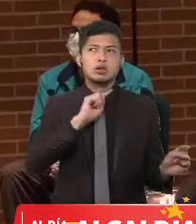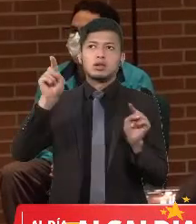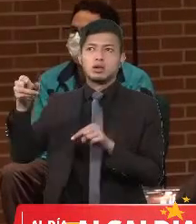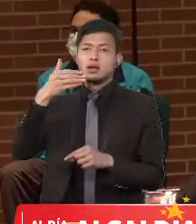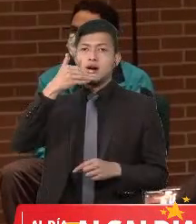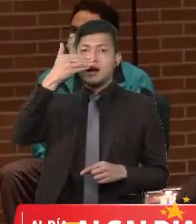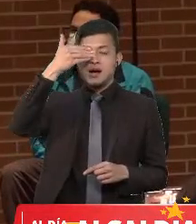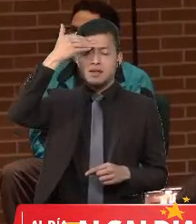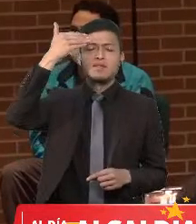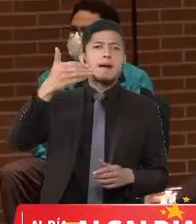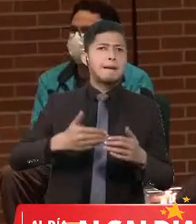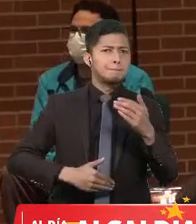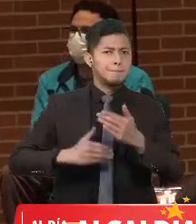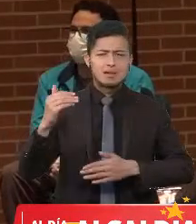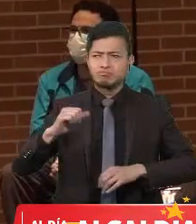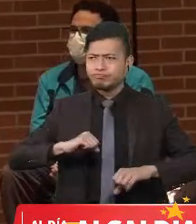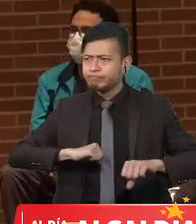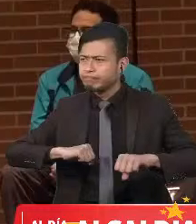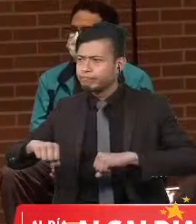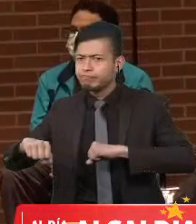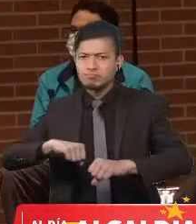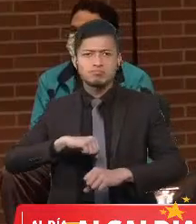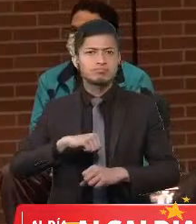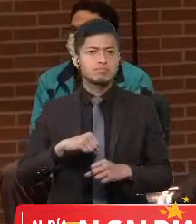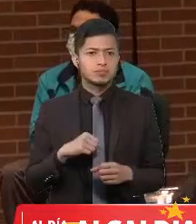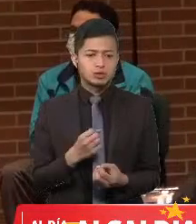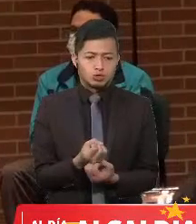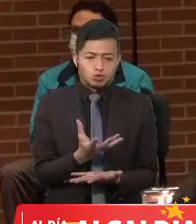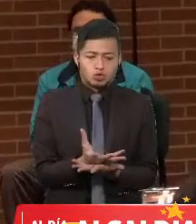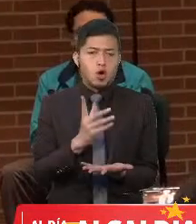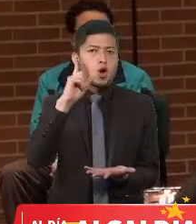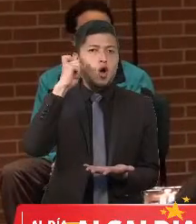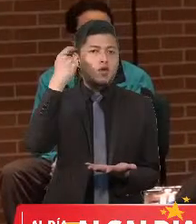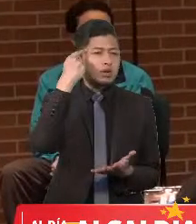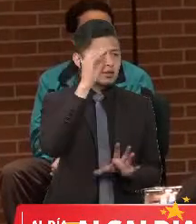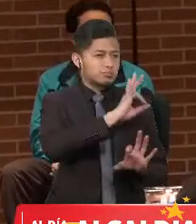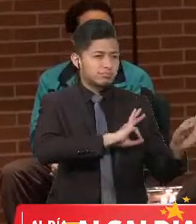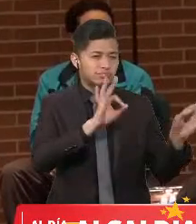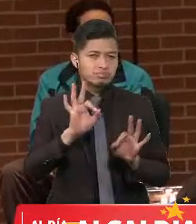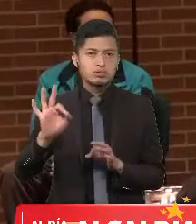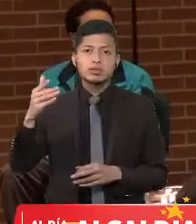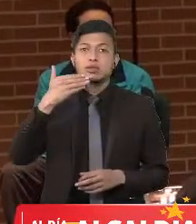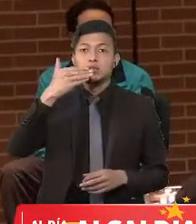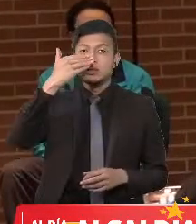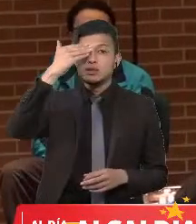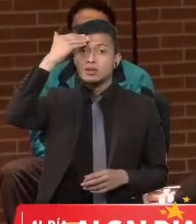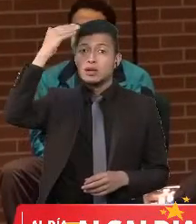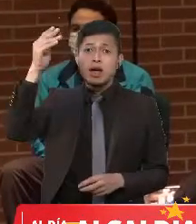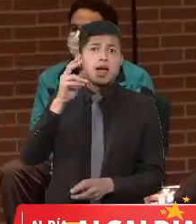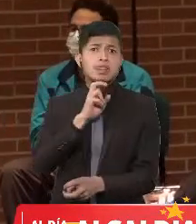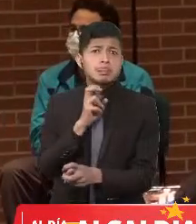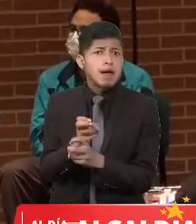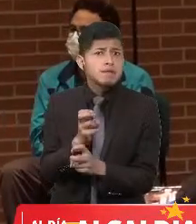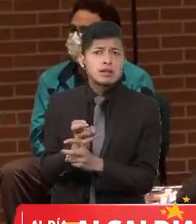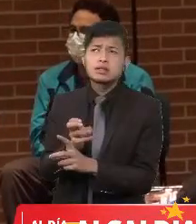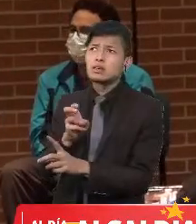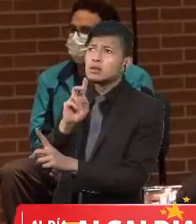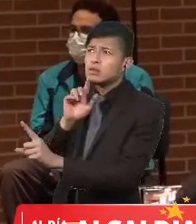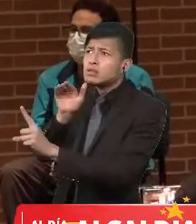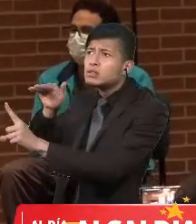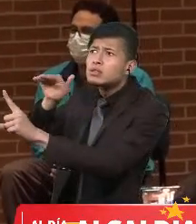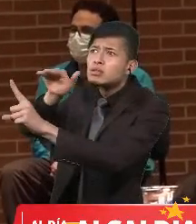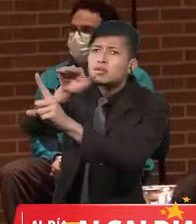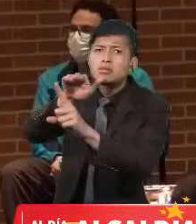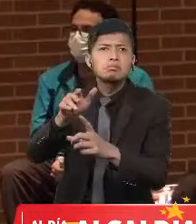comenzamos a mover todas las estructuras del gobierno de los Emiratos y no nos quedó difícil, porque encontramos